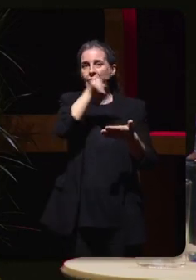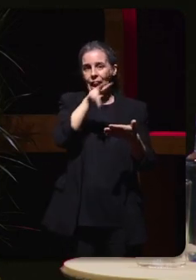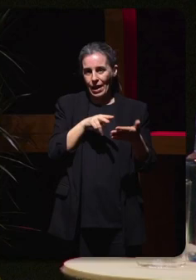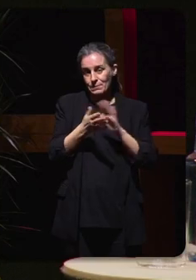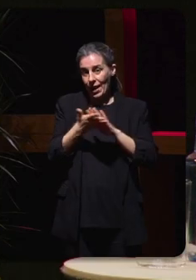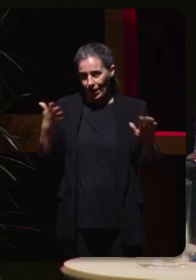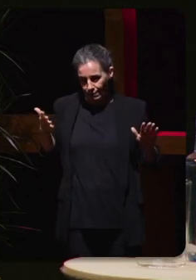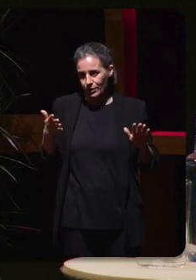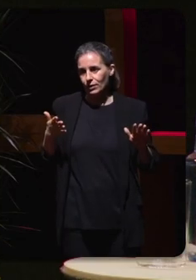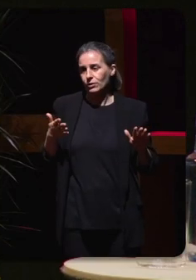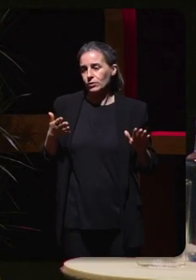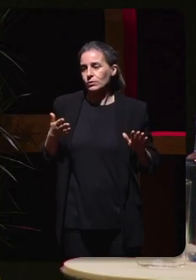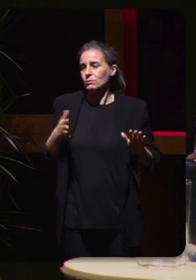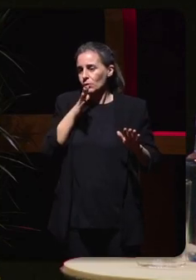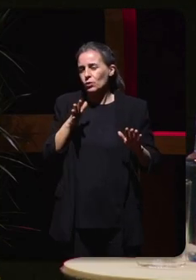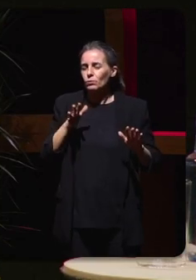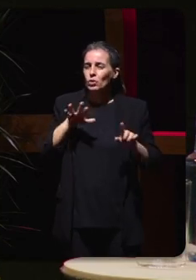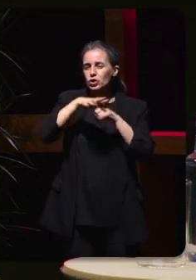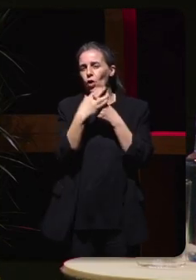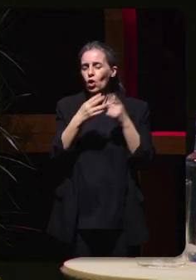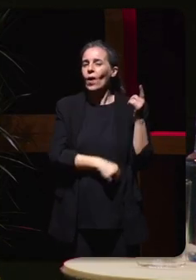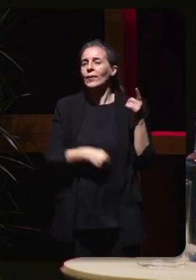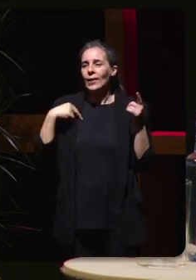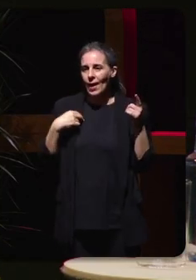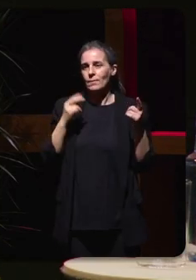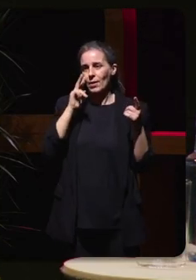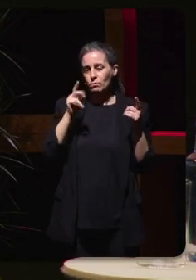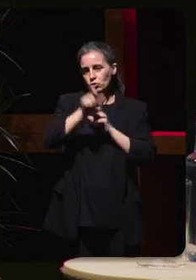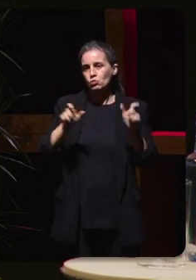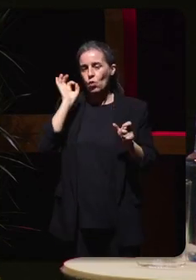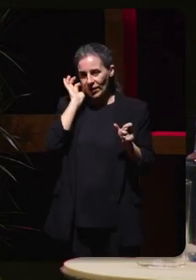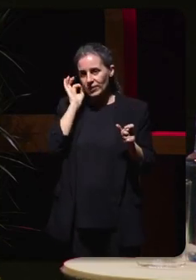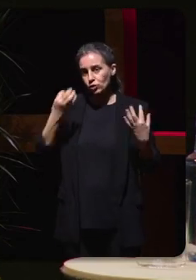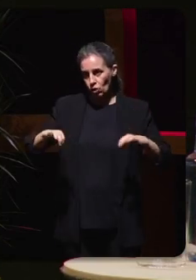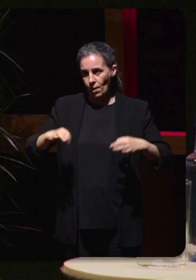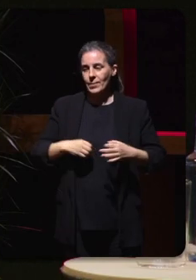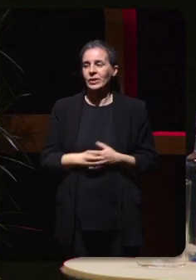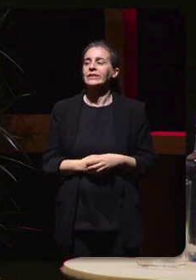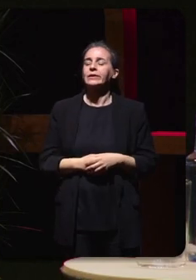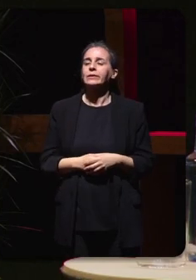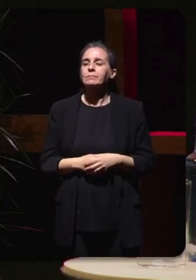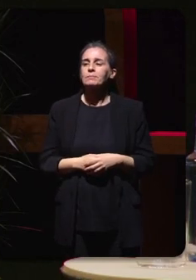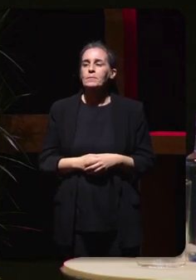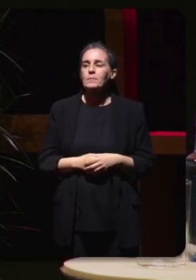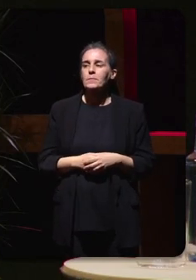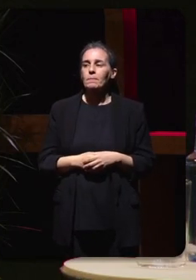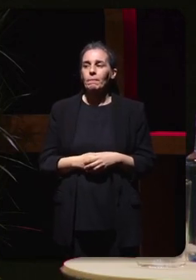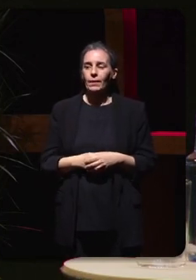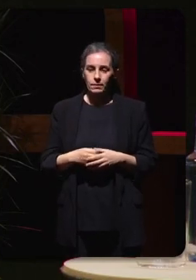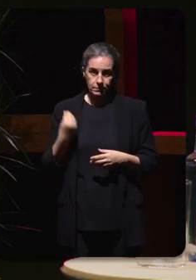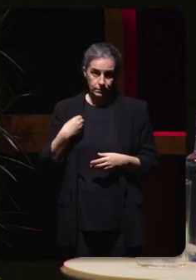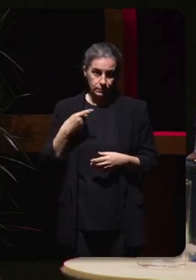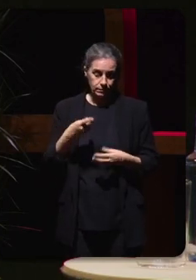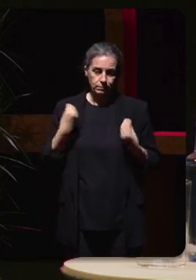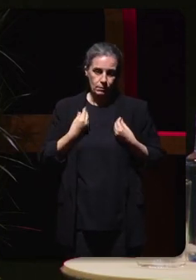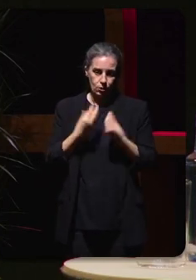para el panorama así general de lo que vemos de las mujeres normalmente y lo que convive con eso,